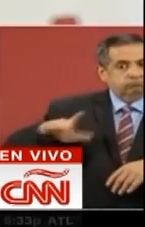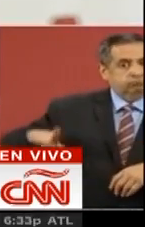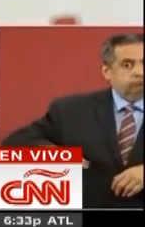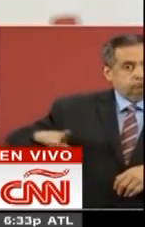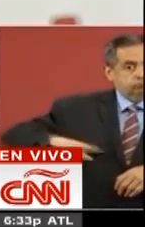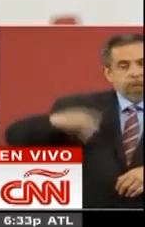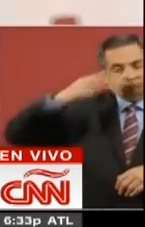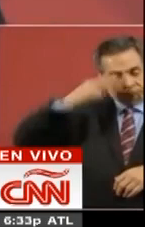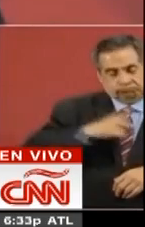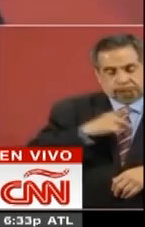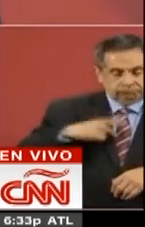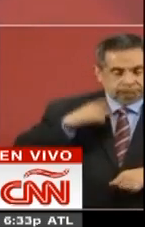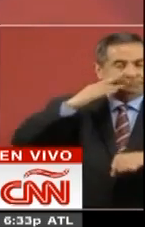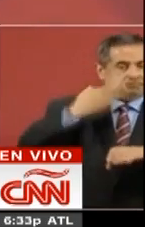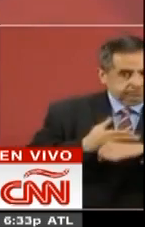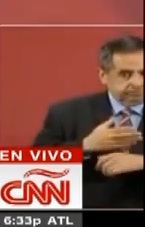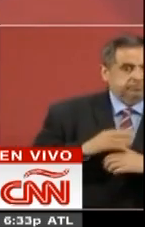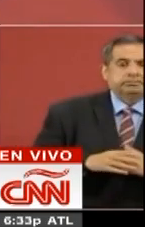comprometido a